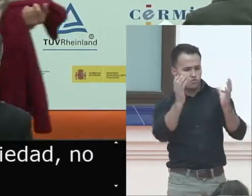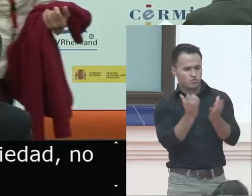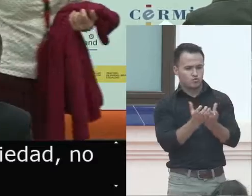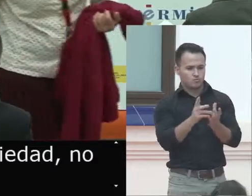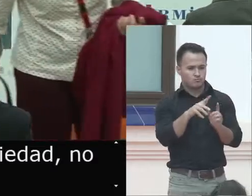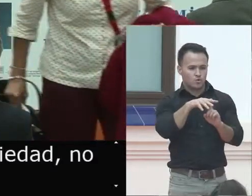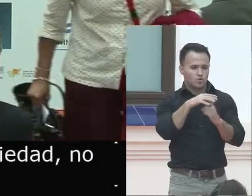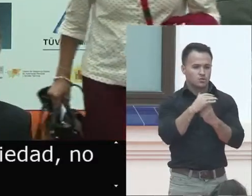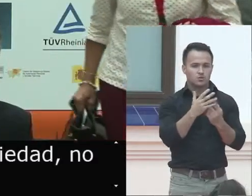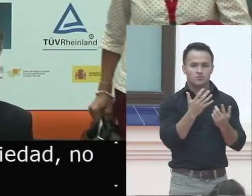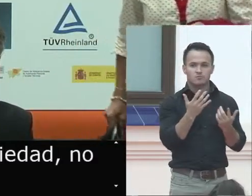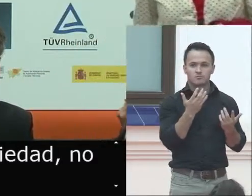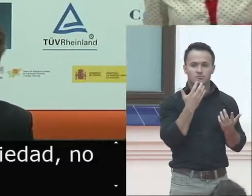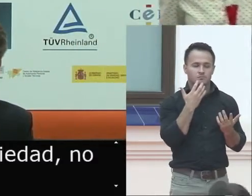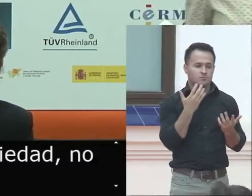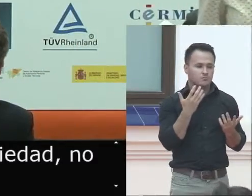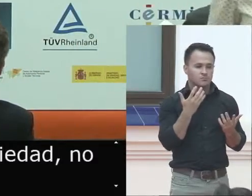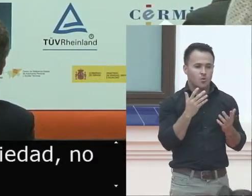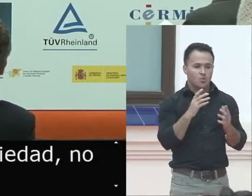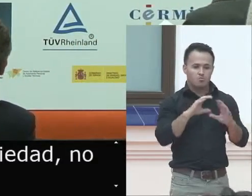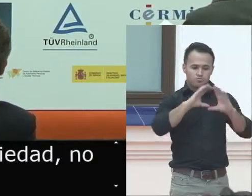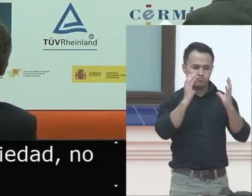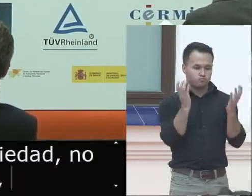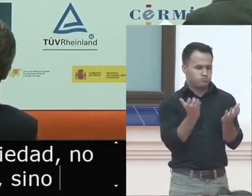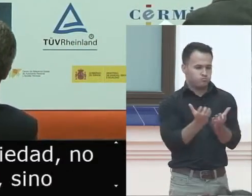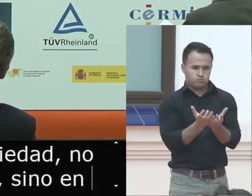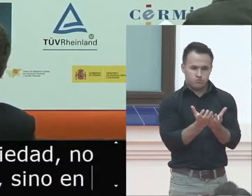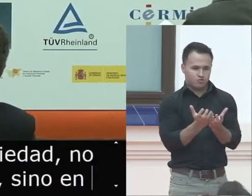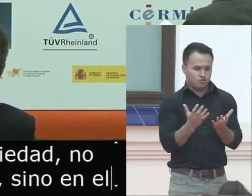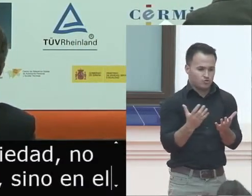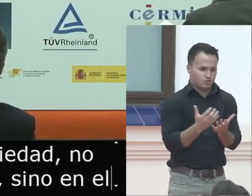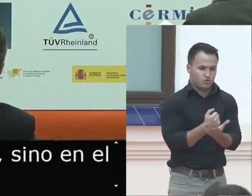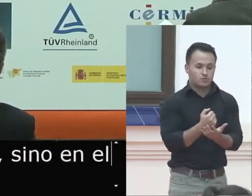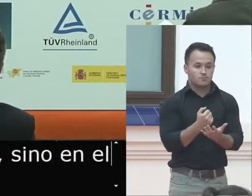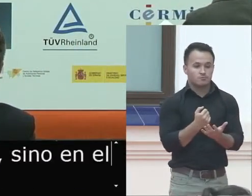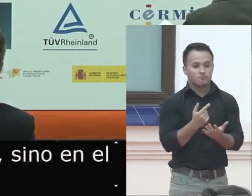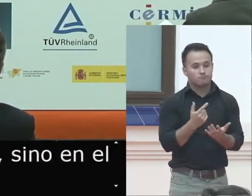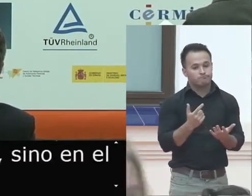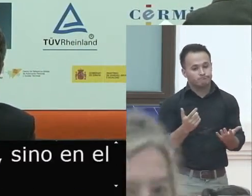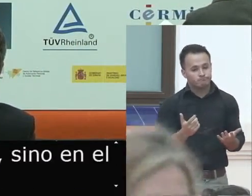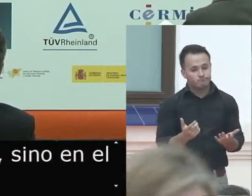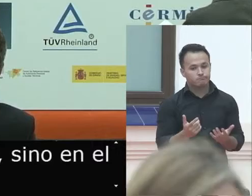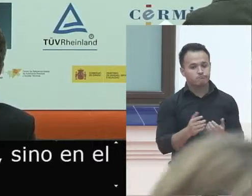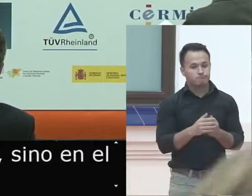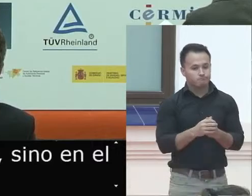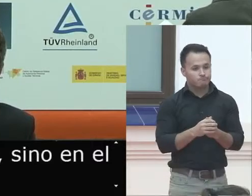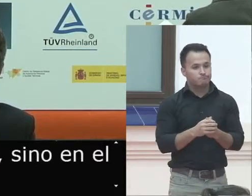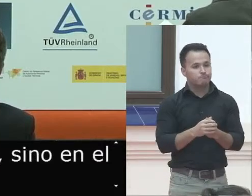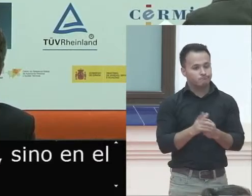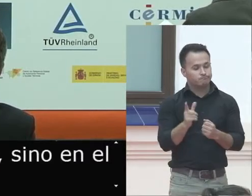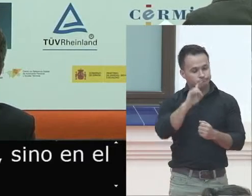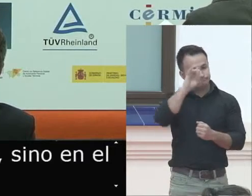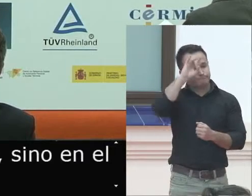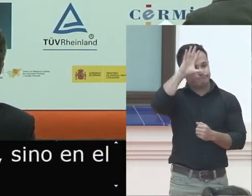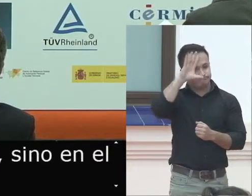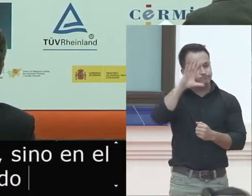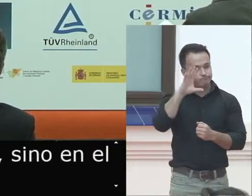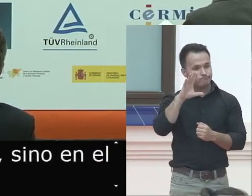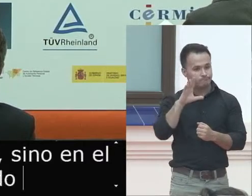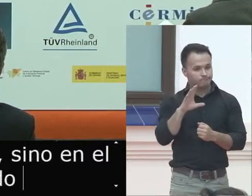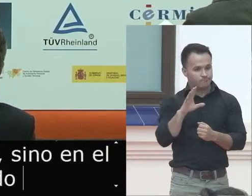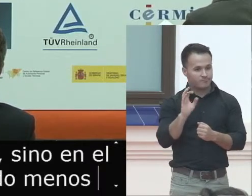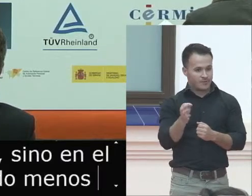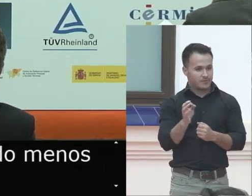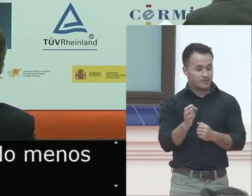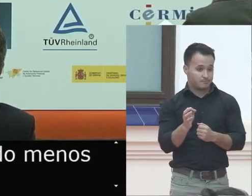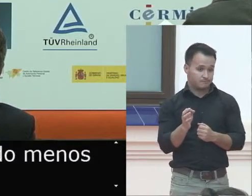contexto o en el contexto más universal, resulta cuando menos sorpresivo, vamos a